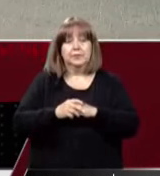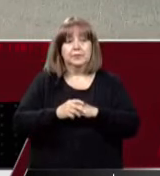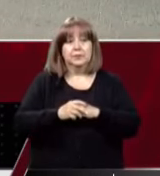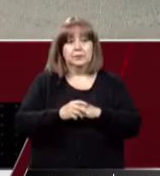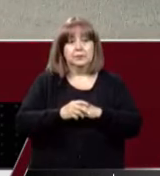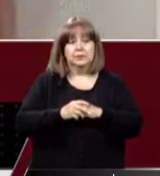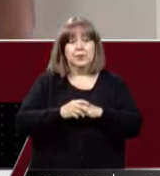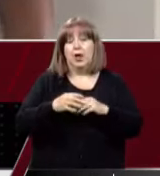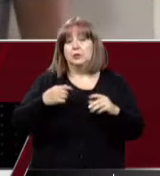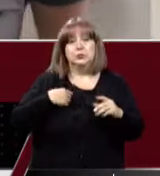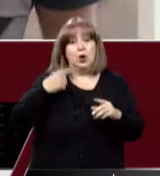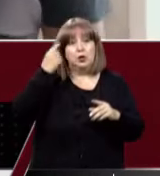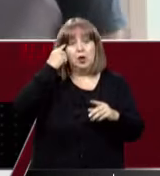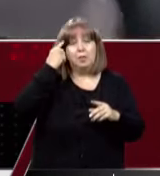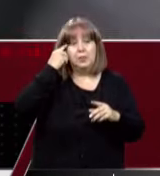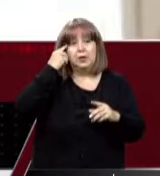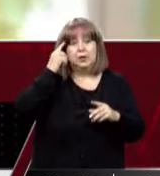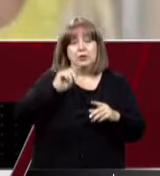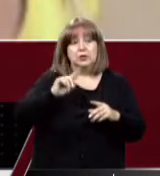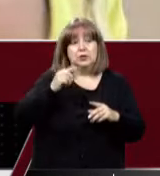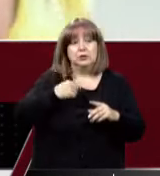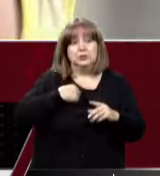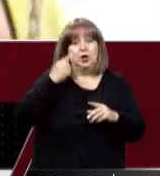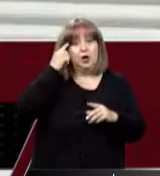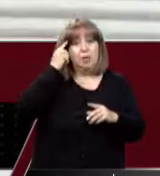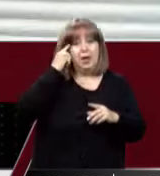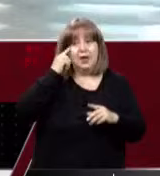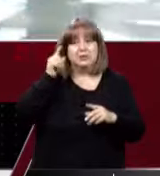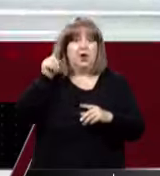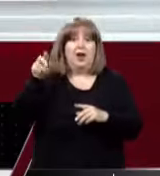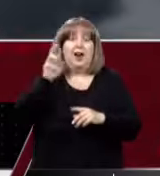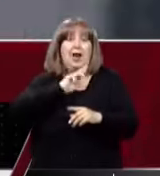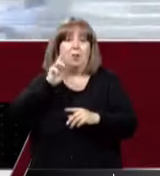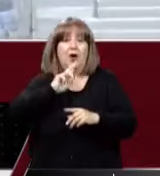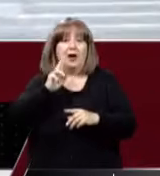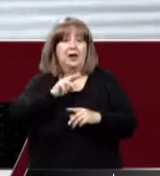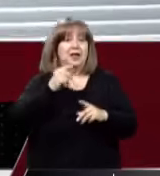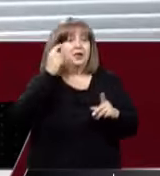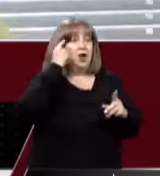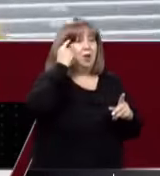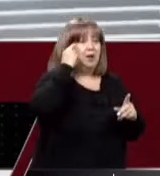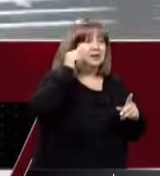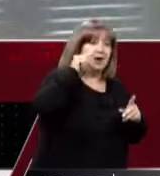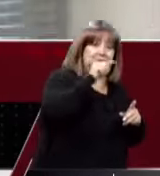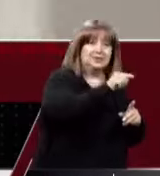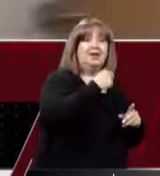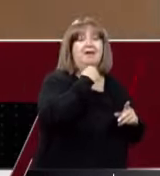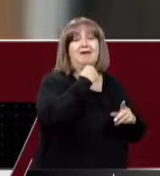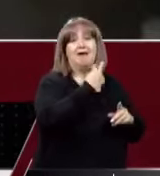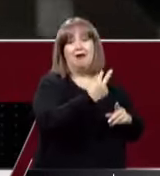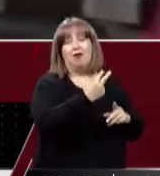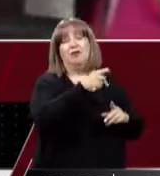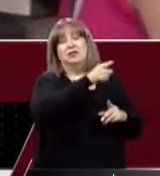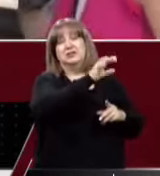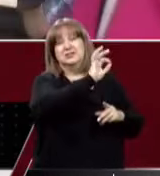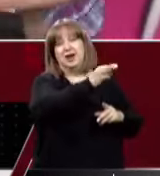niño? No, porque como te digo, él siempre estuvo con el padre. No trabajaba, trabajaba en su casa. Por eso sé que